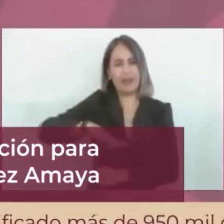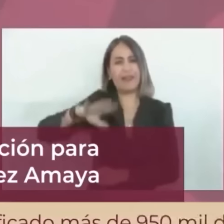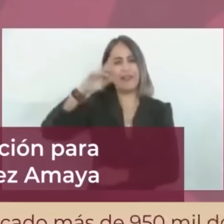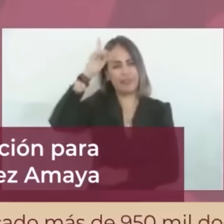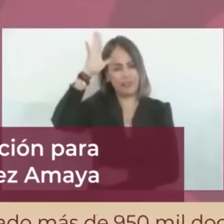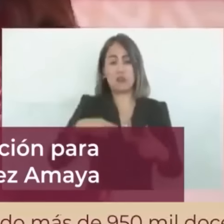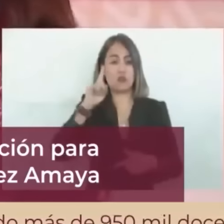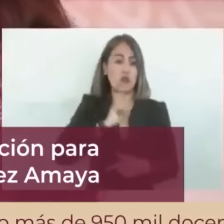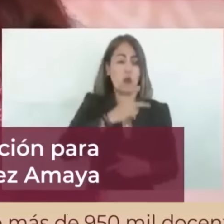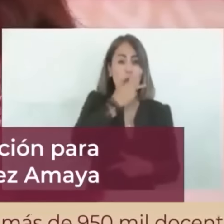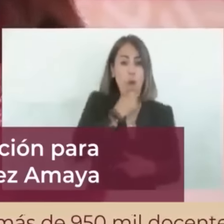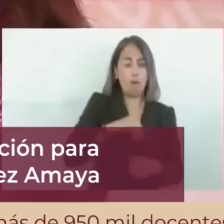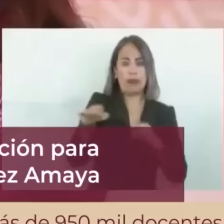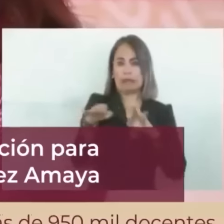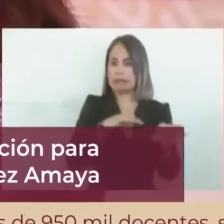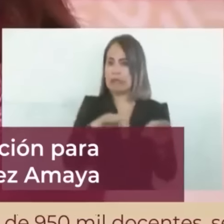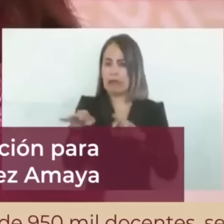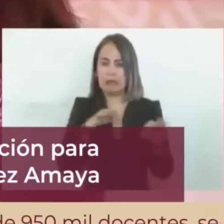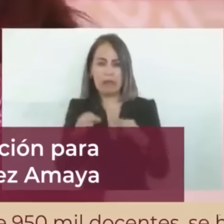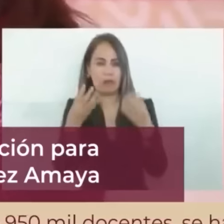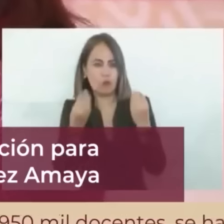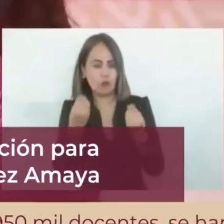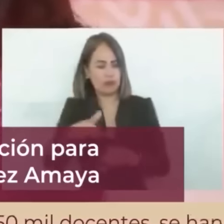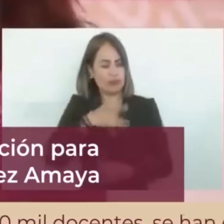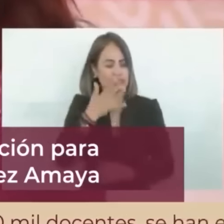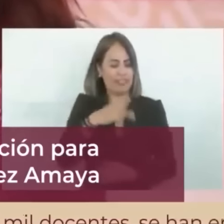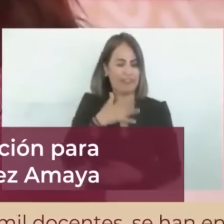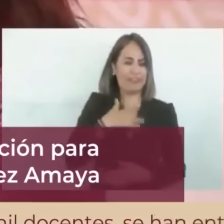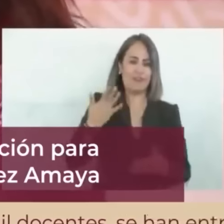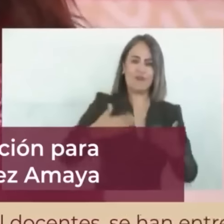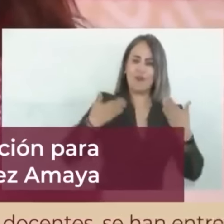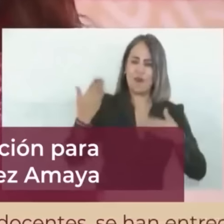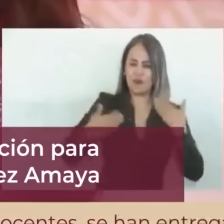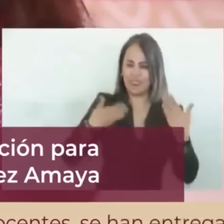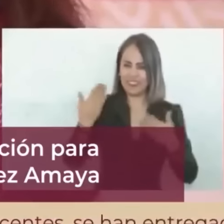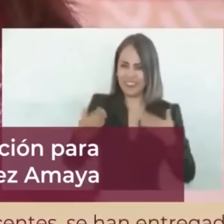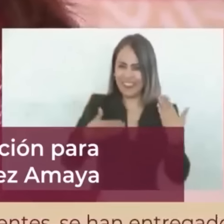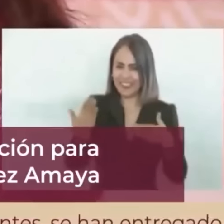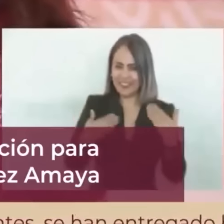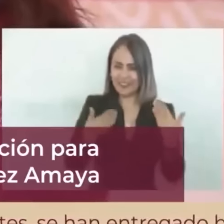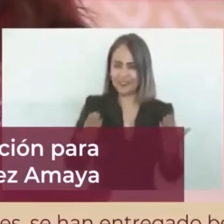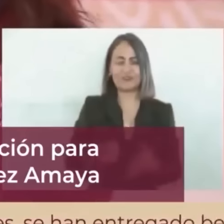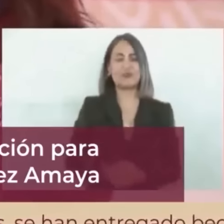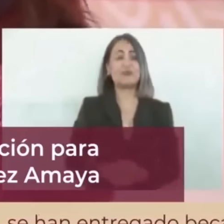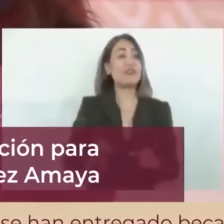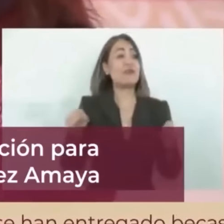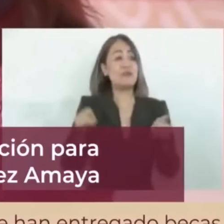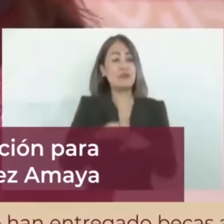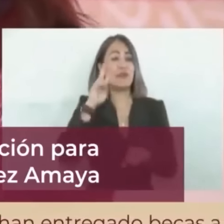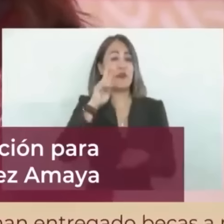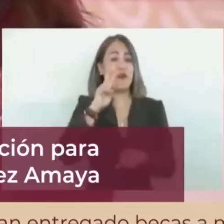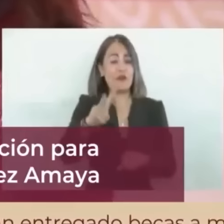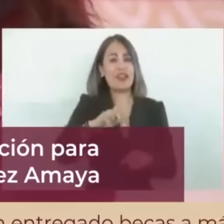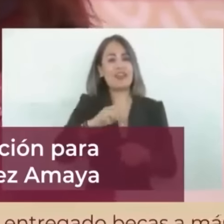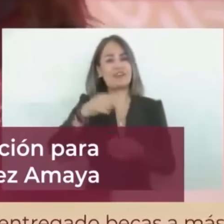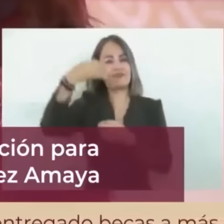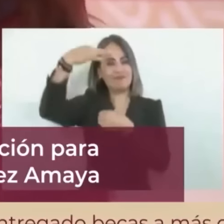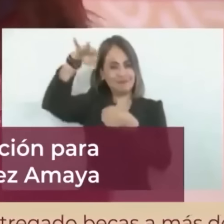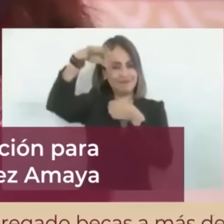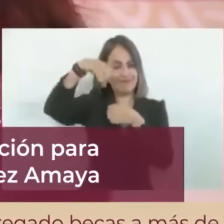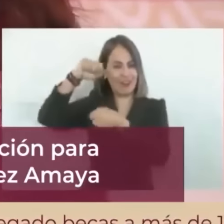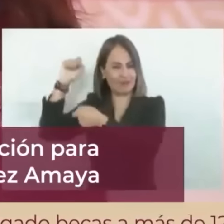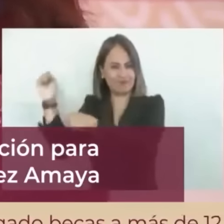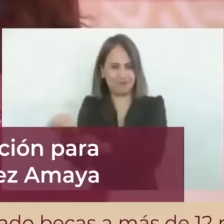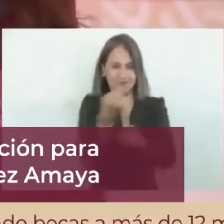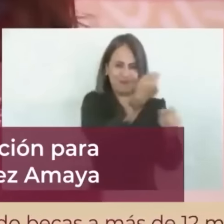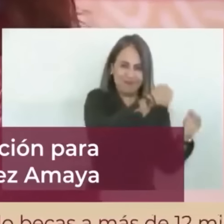país, además de revolucionar la educación para construir una nación con valores, con principios éticos sólidos, sin discriminación y